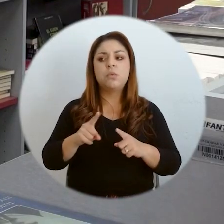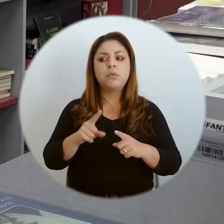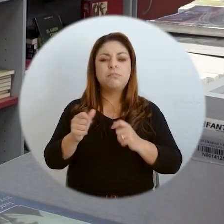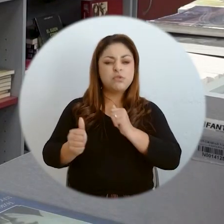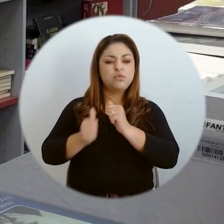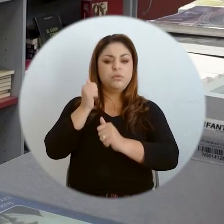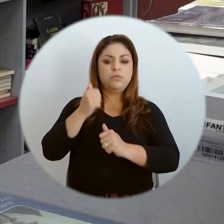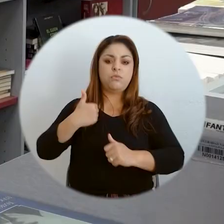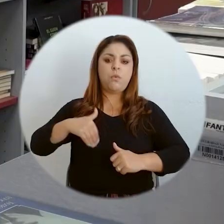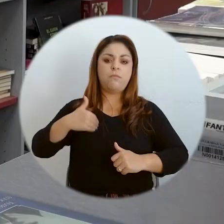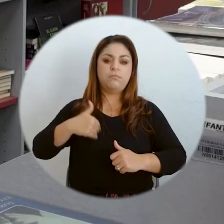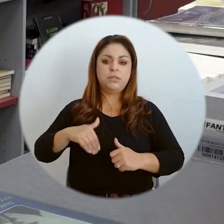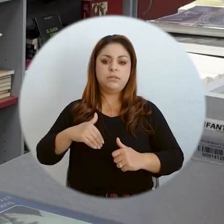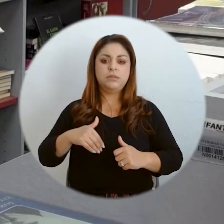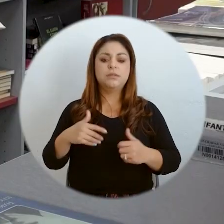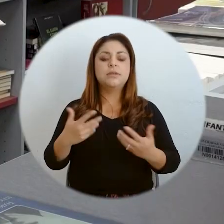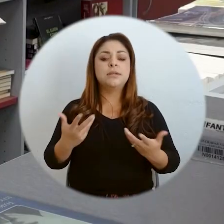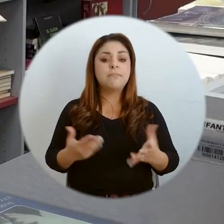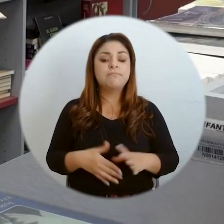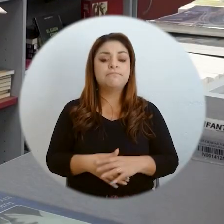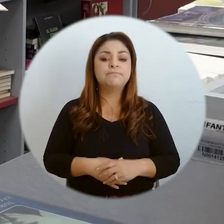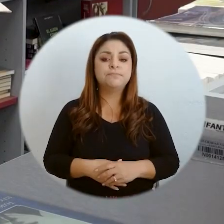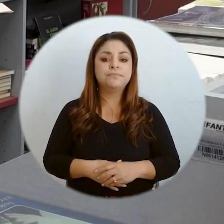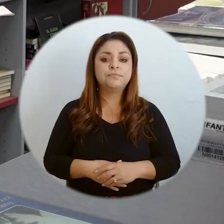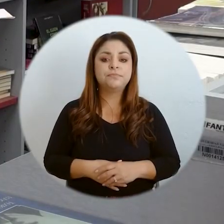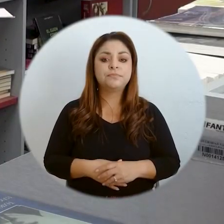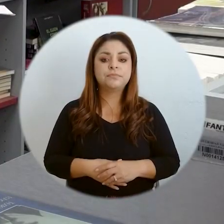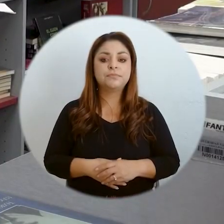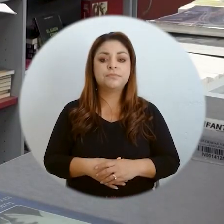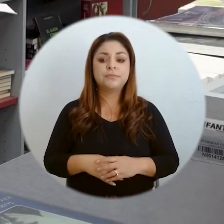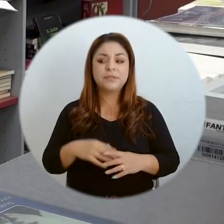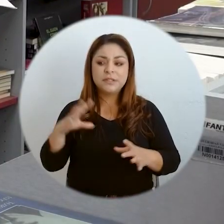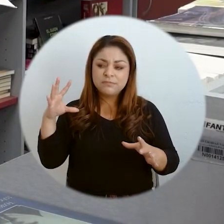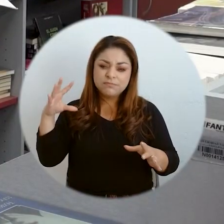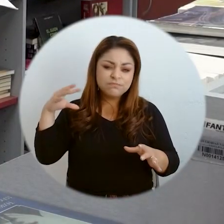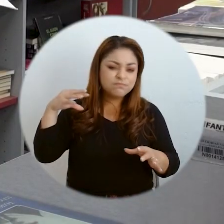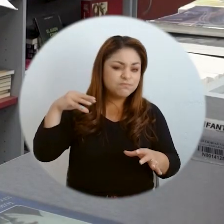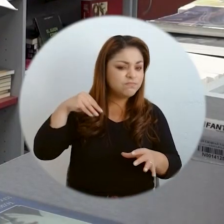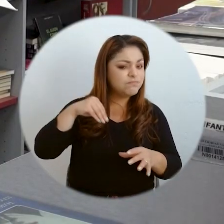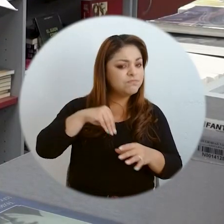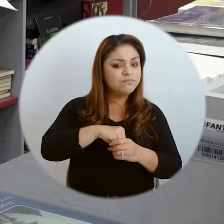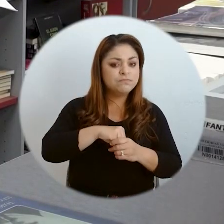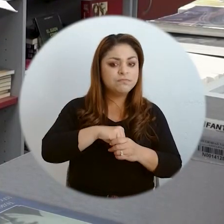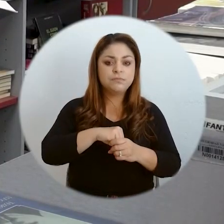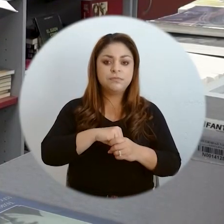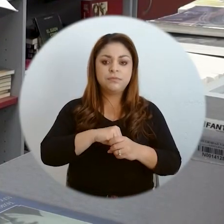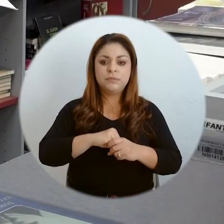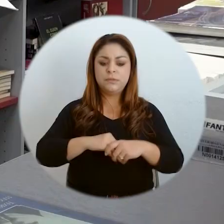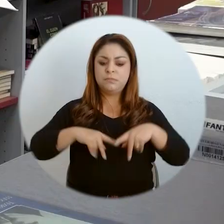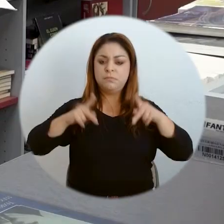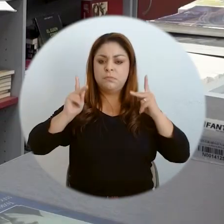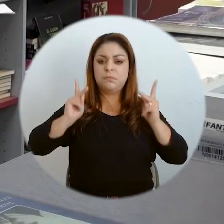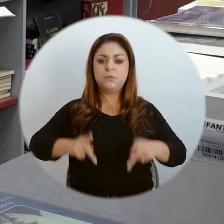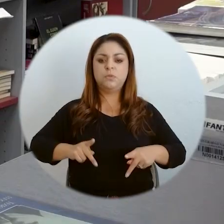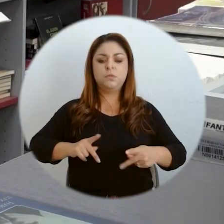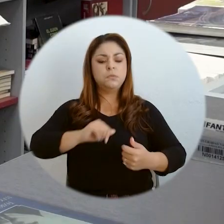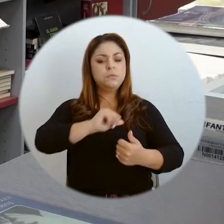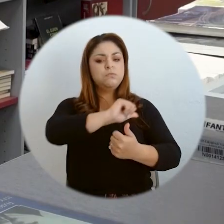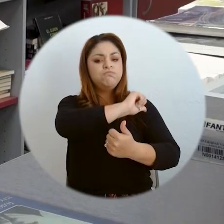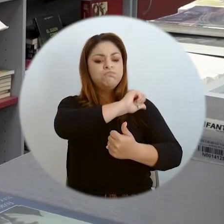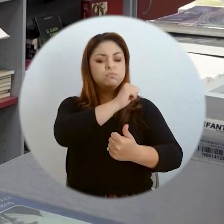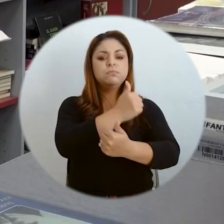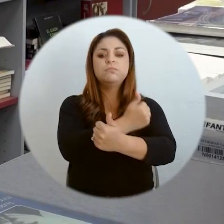contemporáneo, que vehiculan, que encarnan la persona con